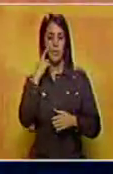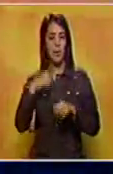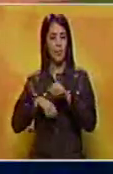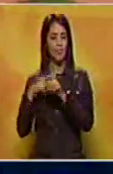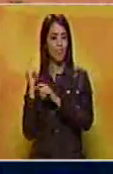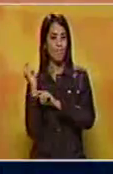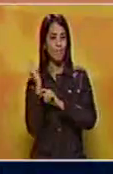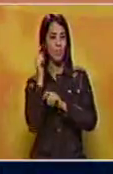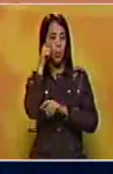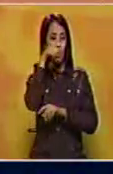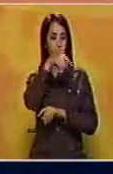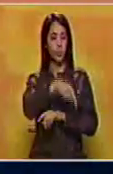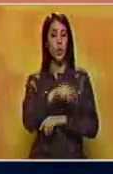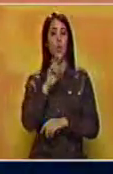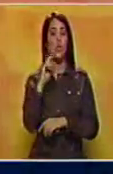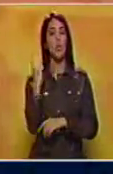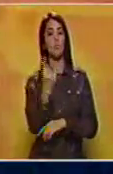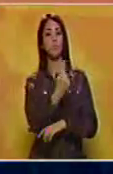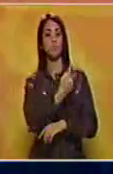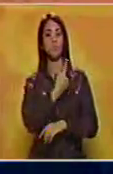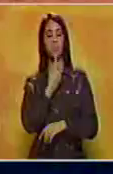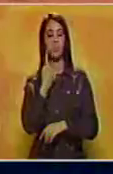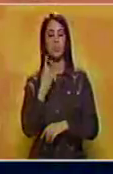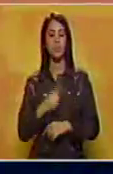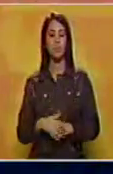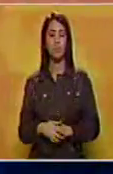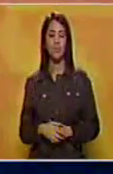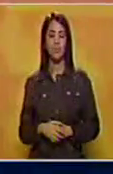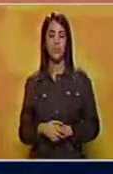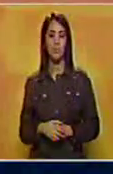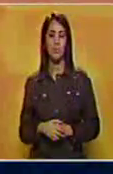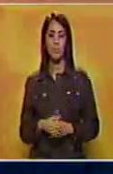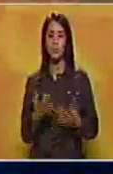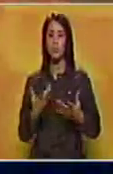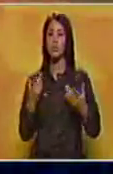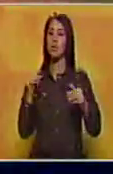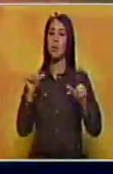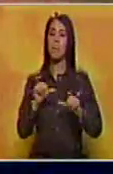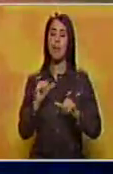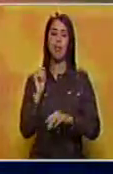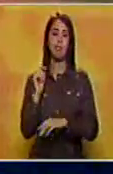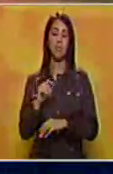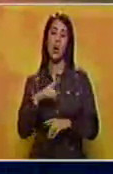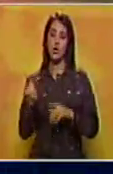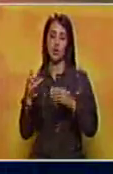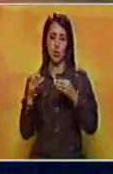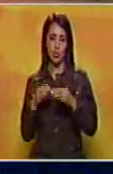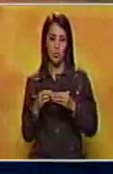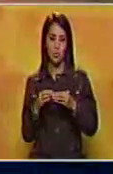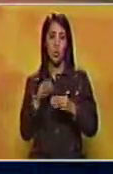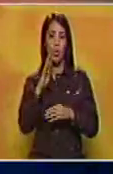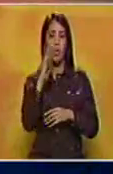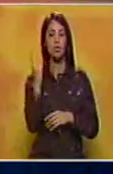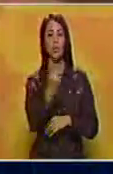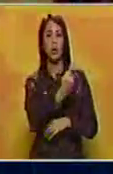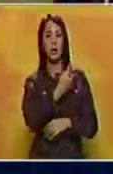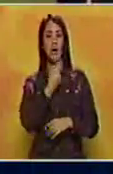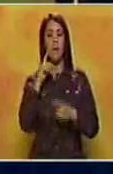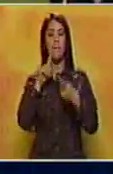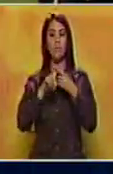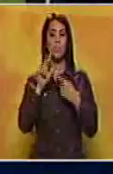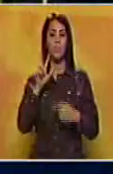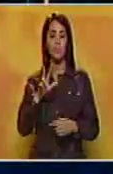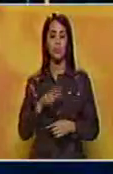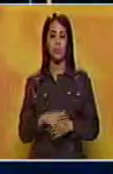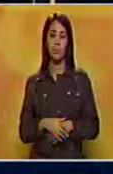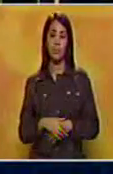turnos y remolcó dos rayitas como el primero en la alineación de los Atléticos, que terminaron perdiendo ante los Cerveceros de Milwaukee 4-3. En